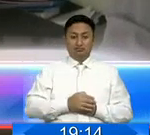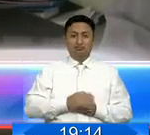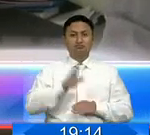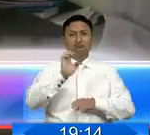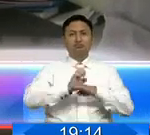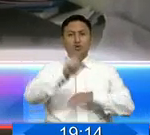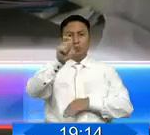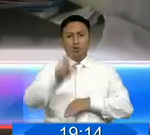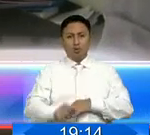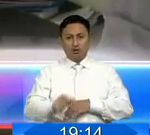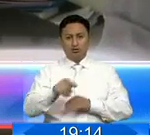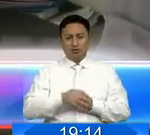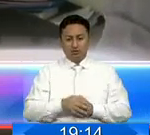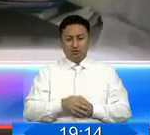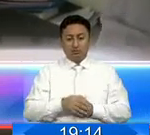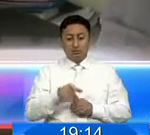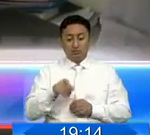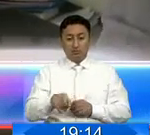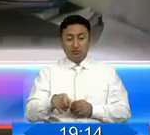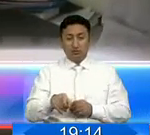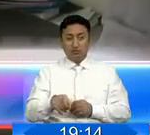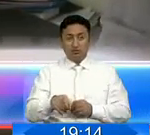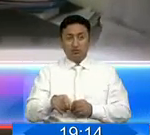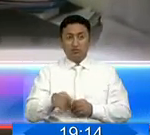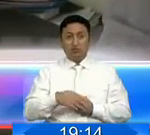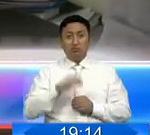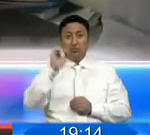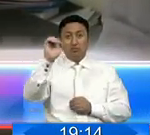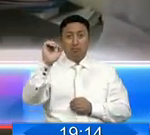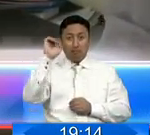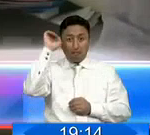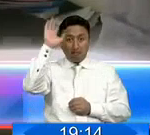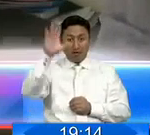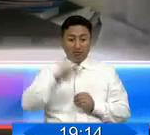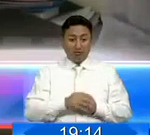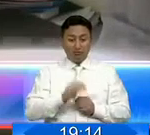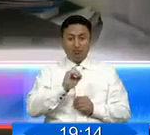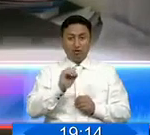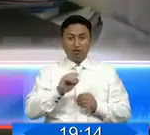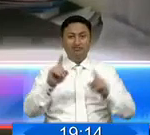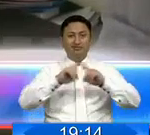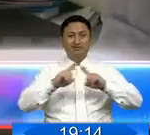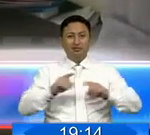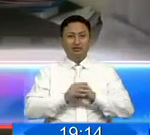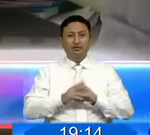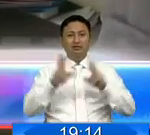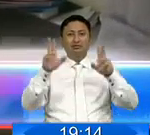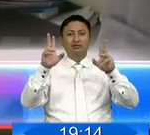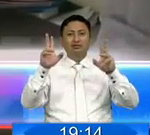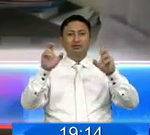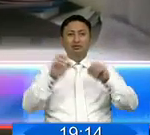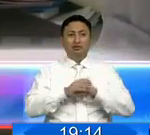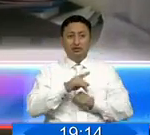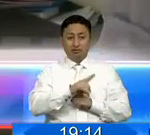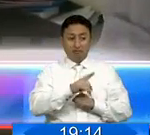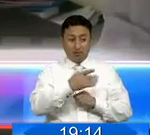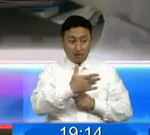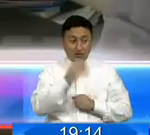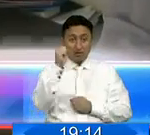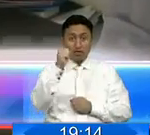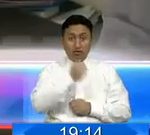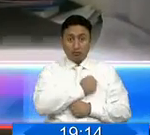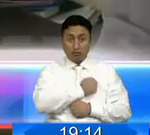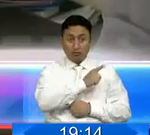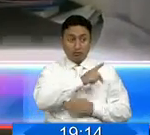ecuatorianos estén viendo películas o diferentes contenidos que tienen derechos de autor